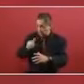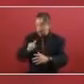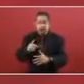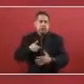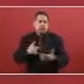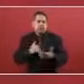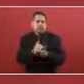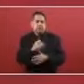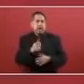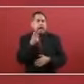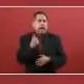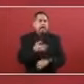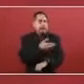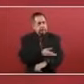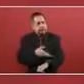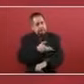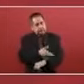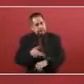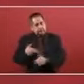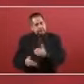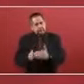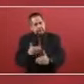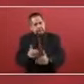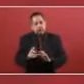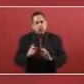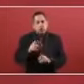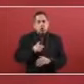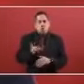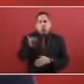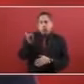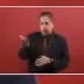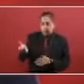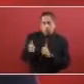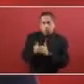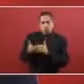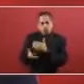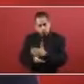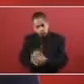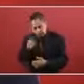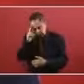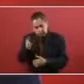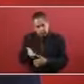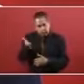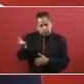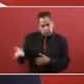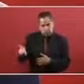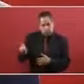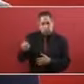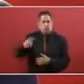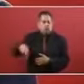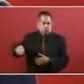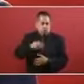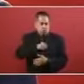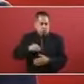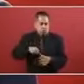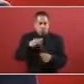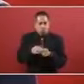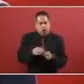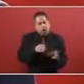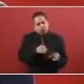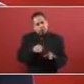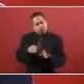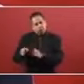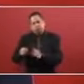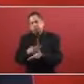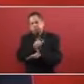Ese es el procedimiento. Estoy pidiendo respetuosamente que se cumplan los términos